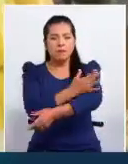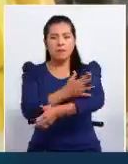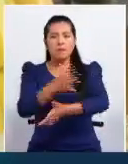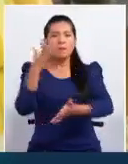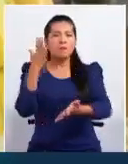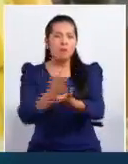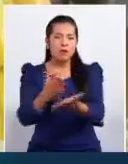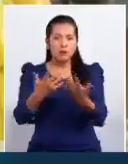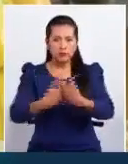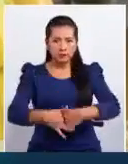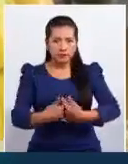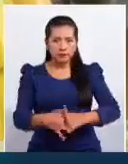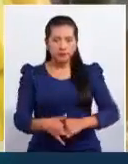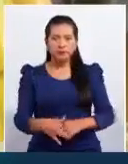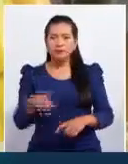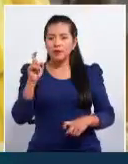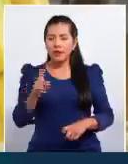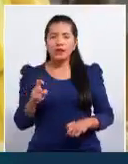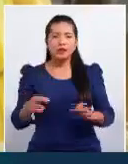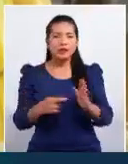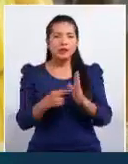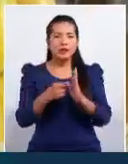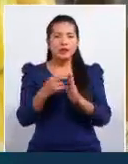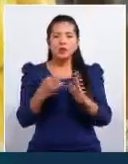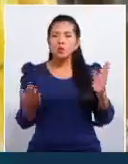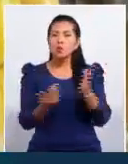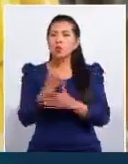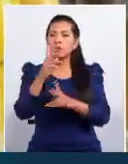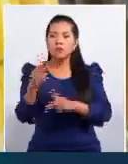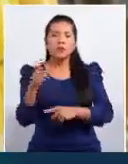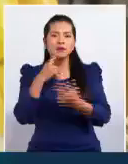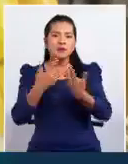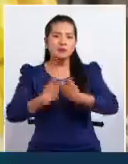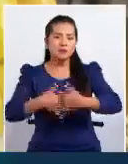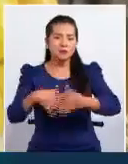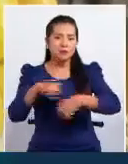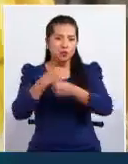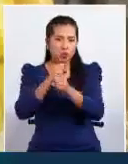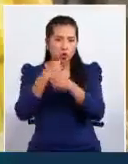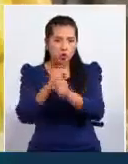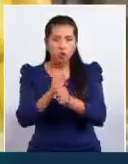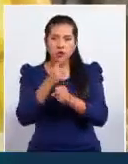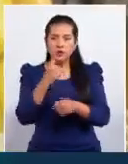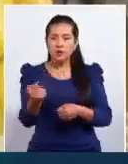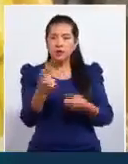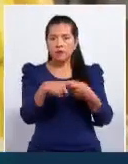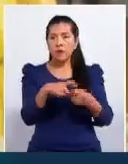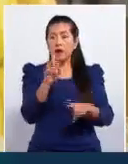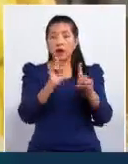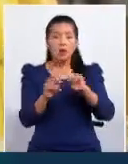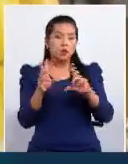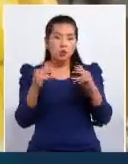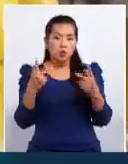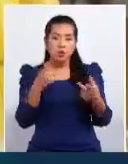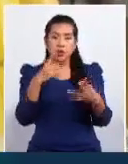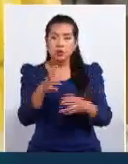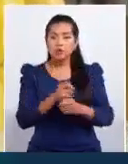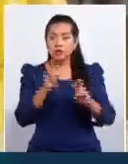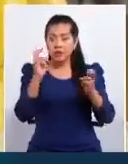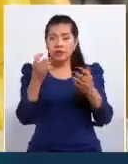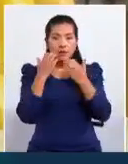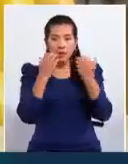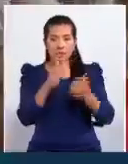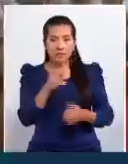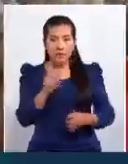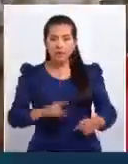sea, registrar nuevos productores. Aquel pequeño productor que todavía no se ha registrado en EMAPA, no ha recibido el grano de maíz, puede hacerlo, tiene hasta